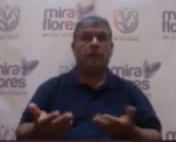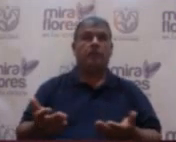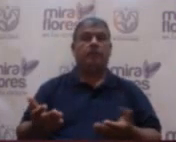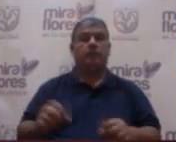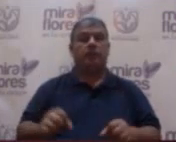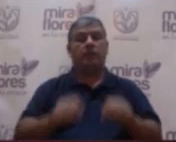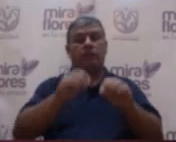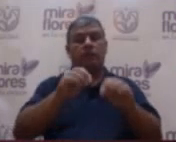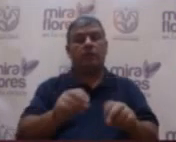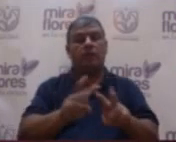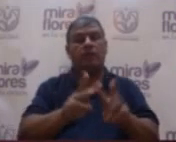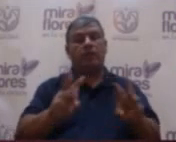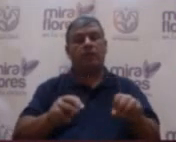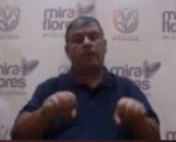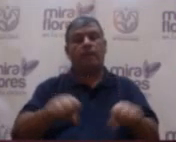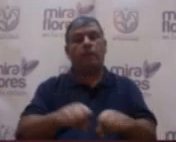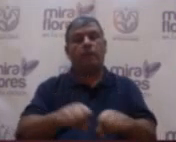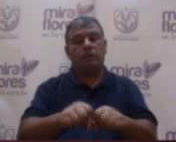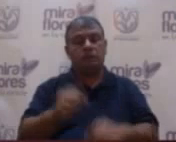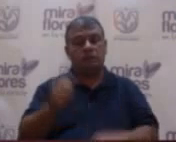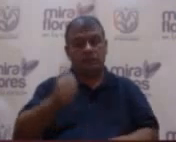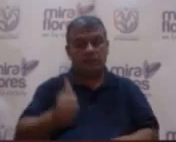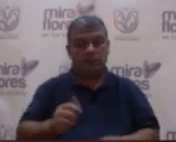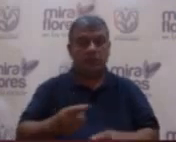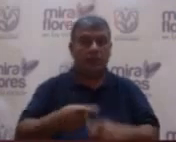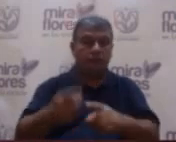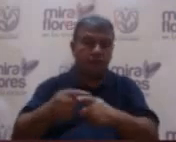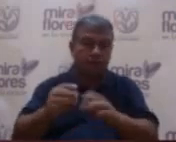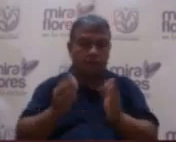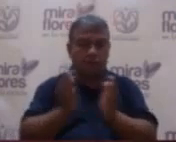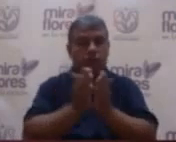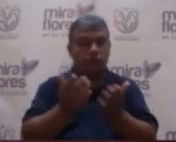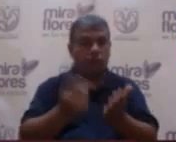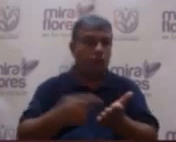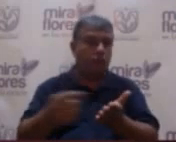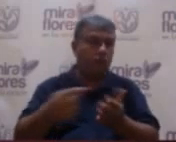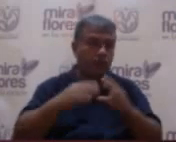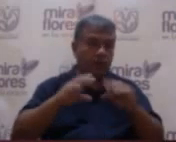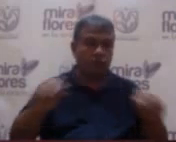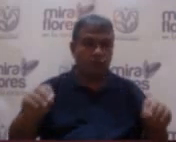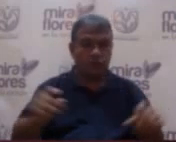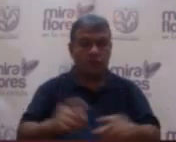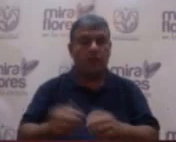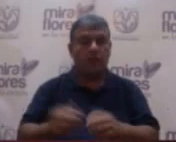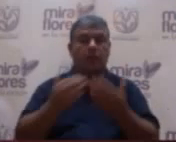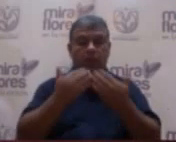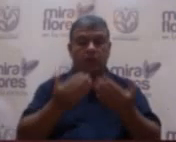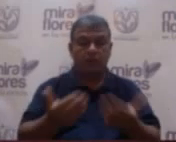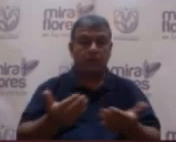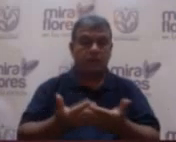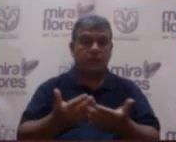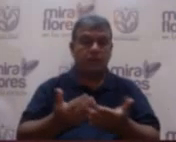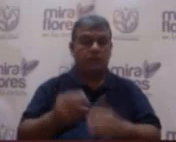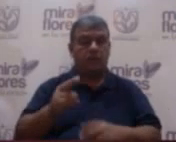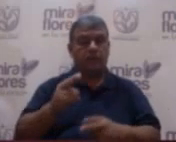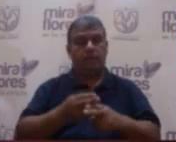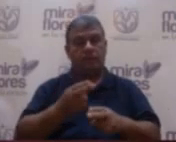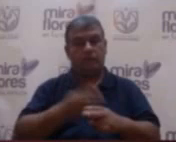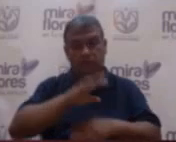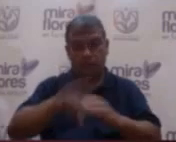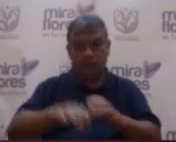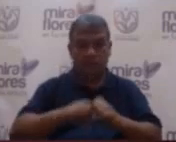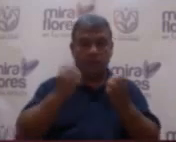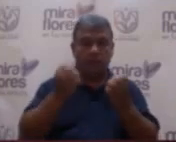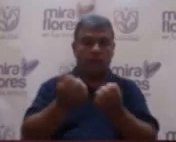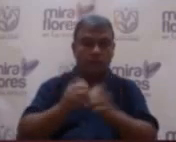los Zapatos Azules, rebotes de prensa y demás documentación. No nos queda más que agradecerle en nombre de todo el equipo